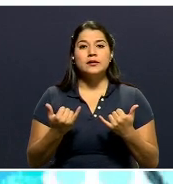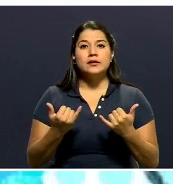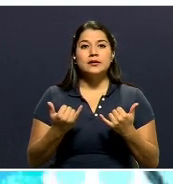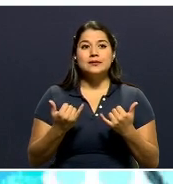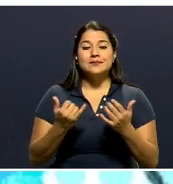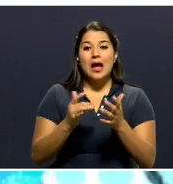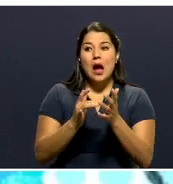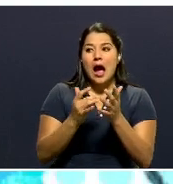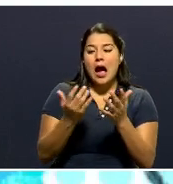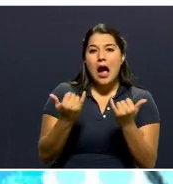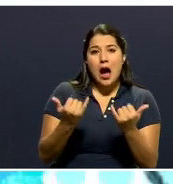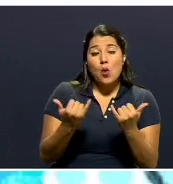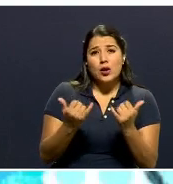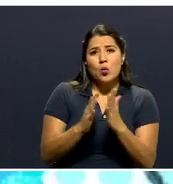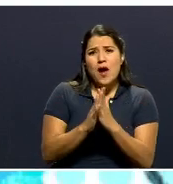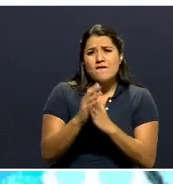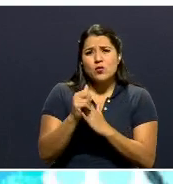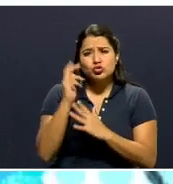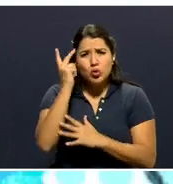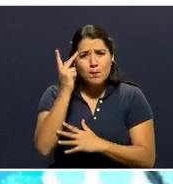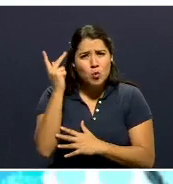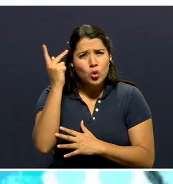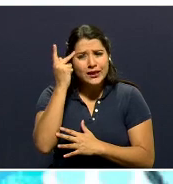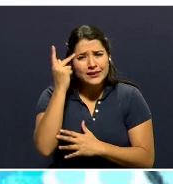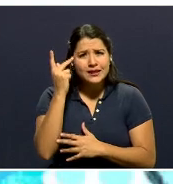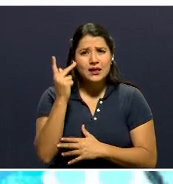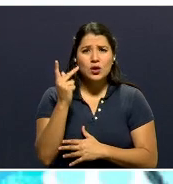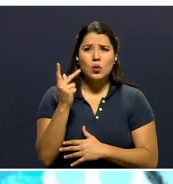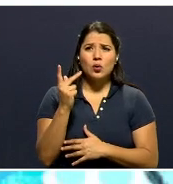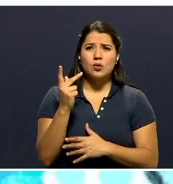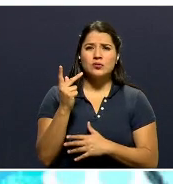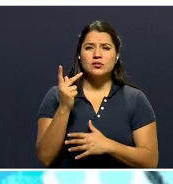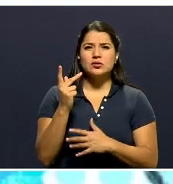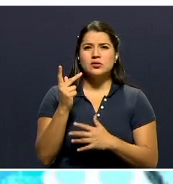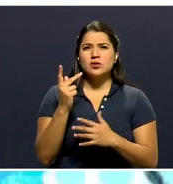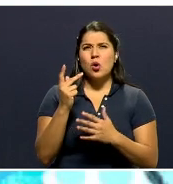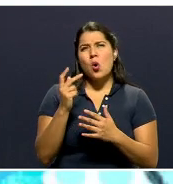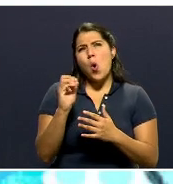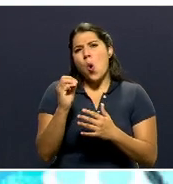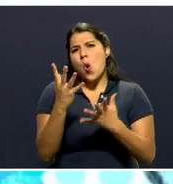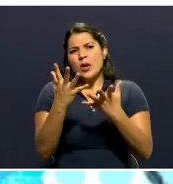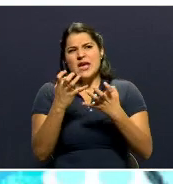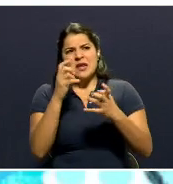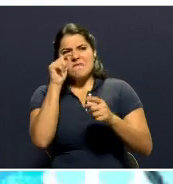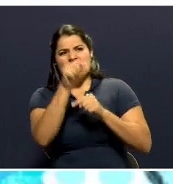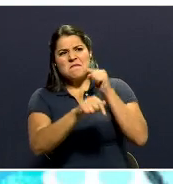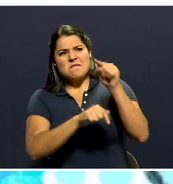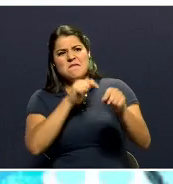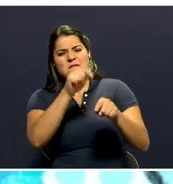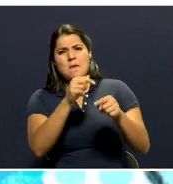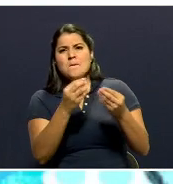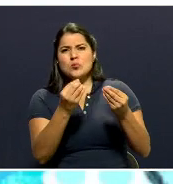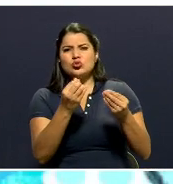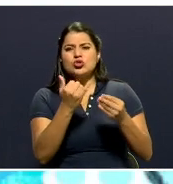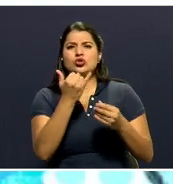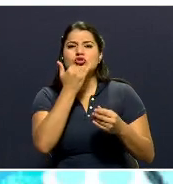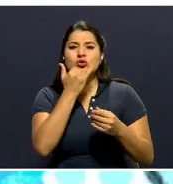sobrereacción, una reacción exagerada a los errores del gobierno para tomar ventaja?